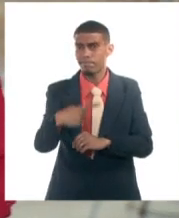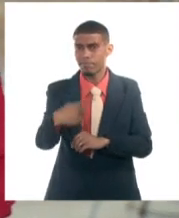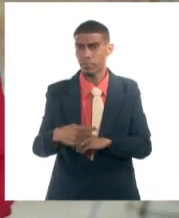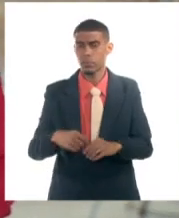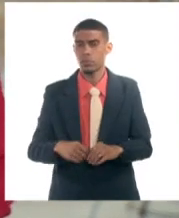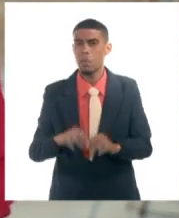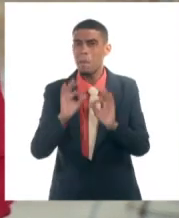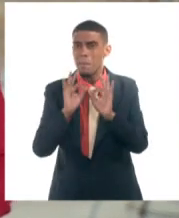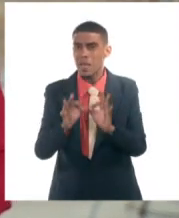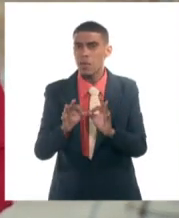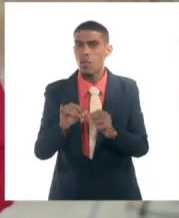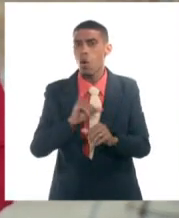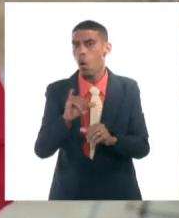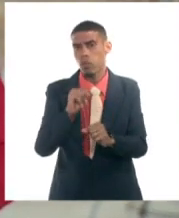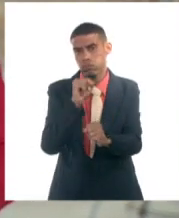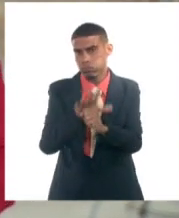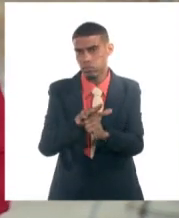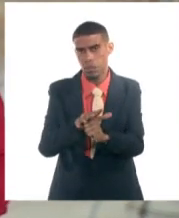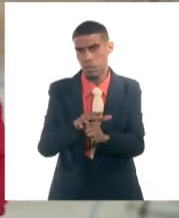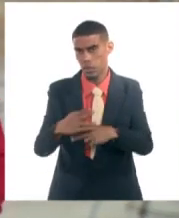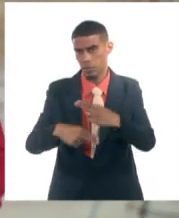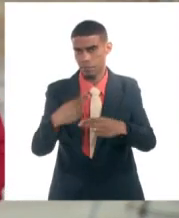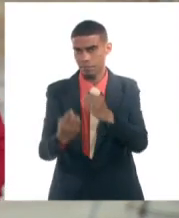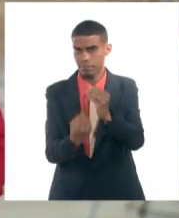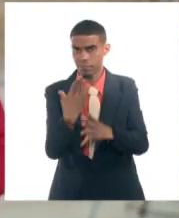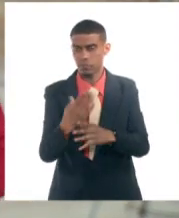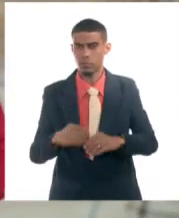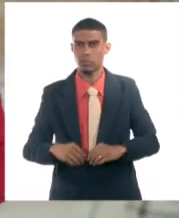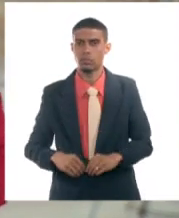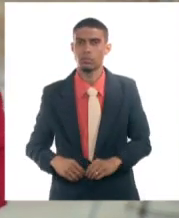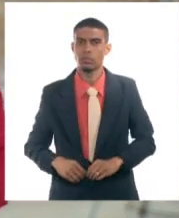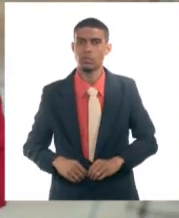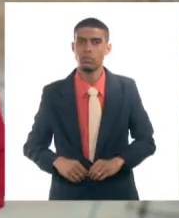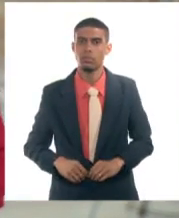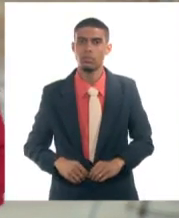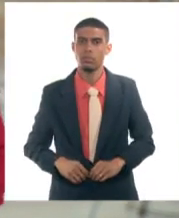momento de su implementación. Lisette Márquez, Canal Cubano de Noticias.